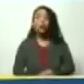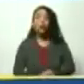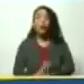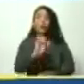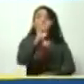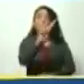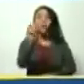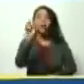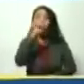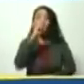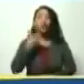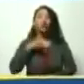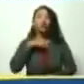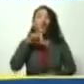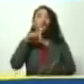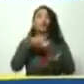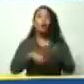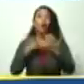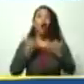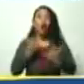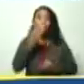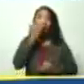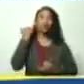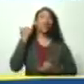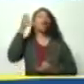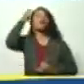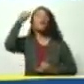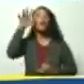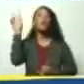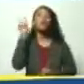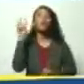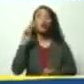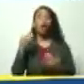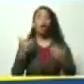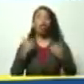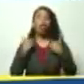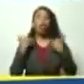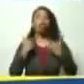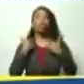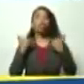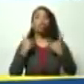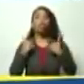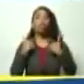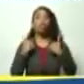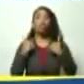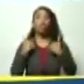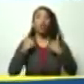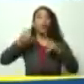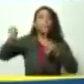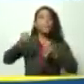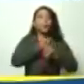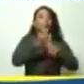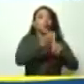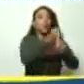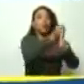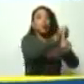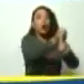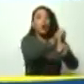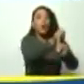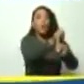años vamos a cumplir ahora de que el pueblo venezolano sufrió el sabotaje petrolero